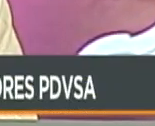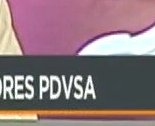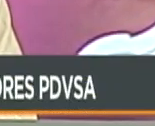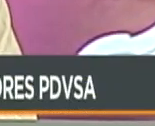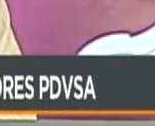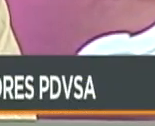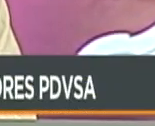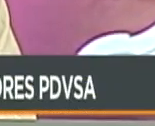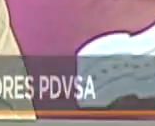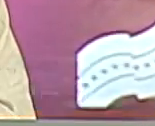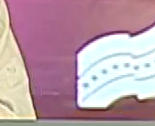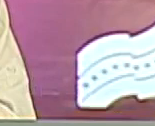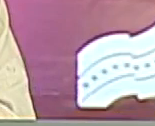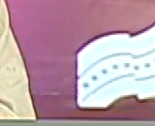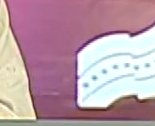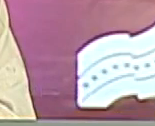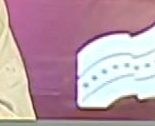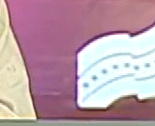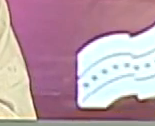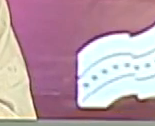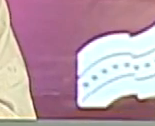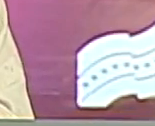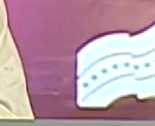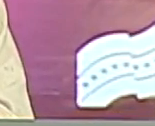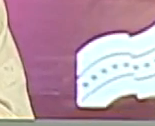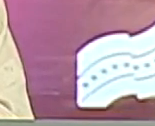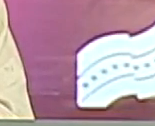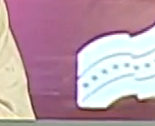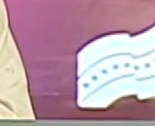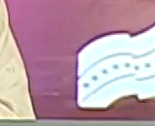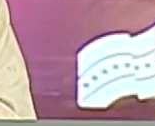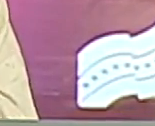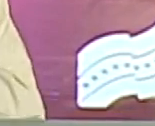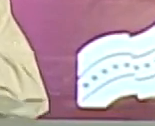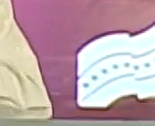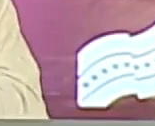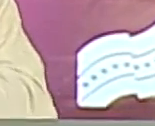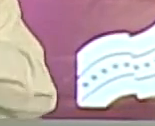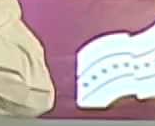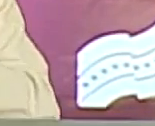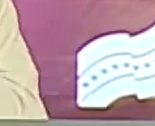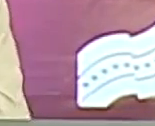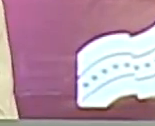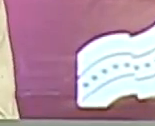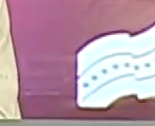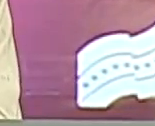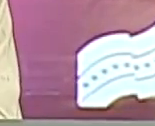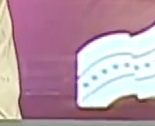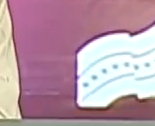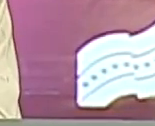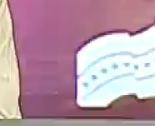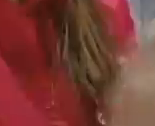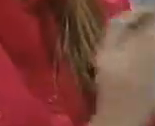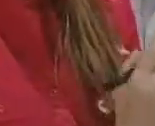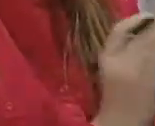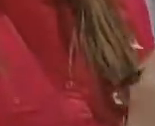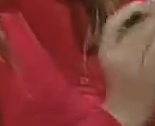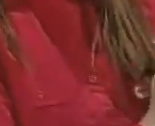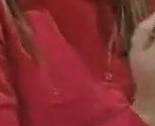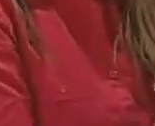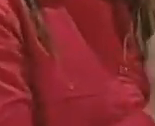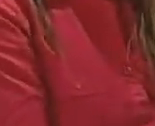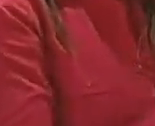interna, con una poderosa contraloría social en manos de la clase obrera, para que no se repitan